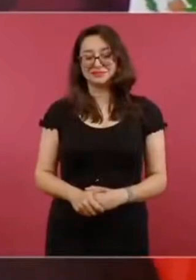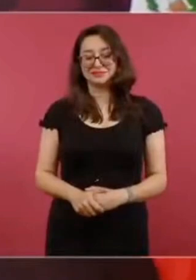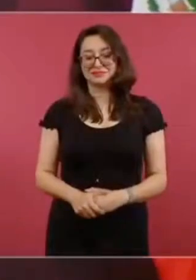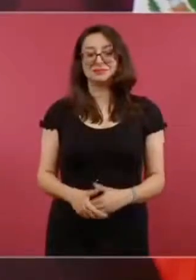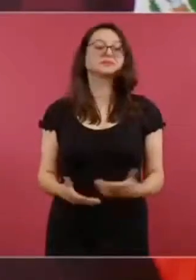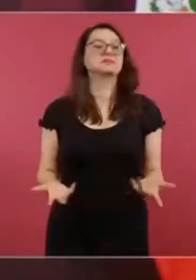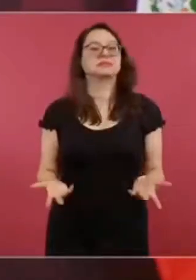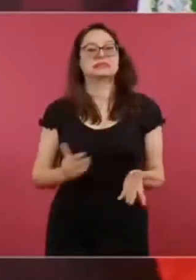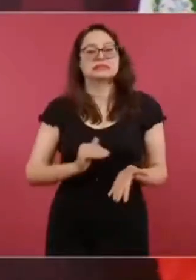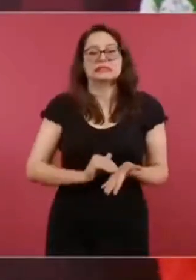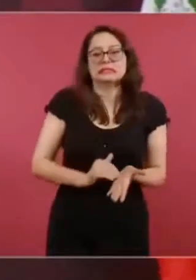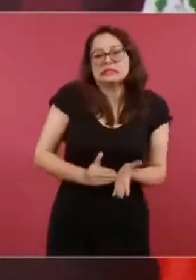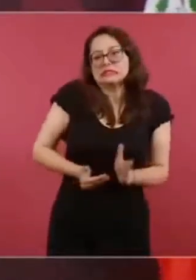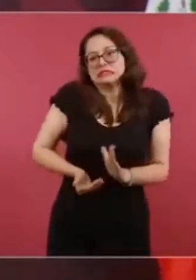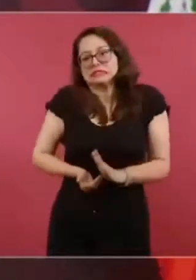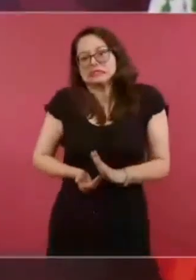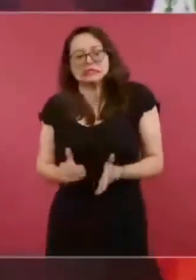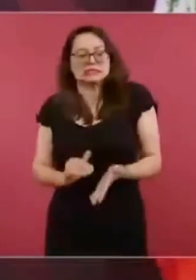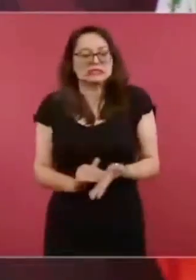pues tratan, ¿no?